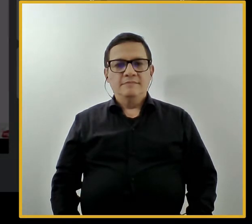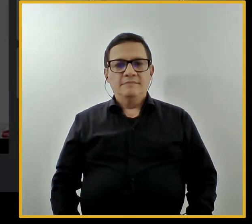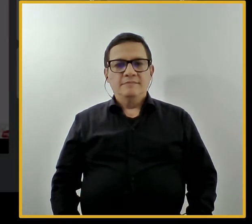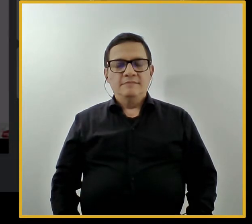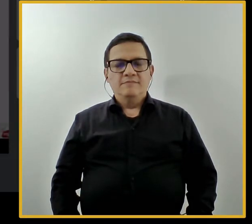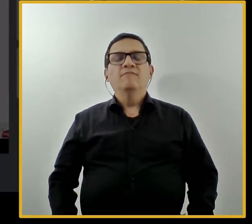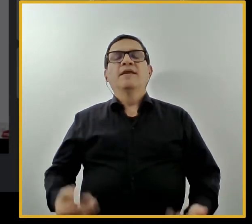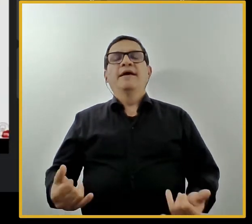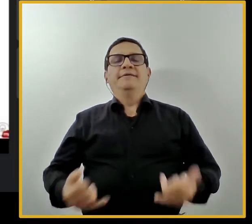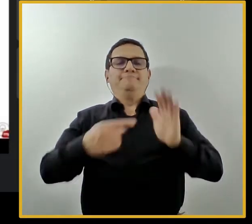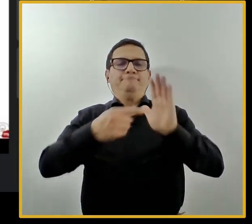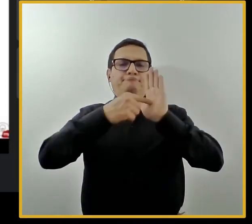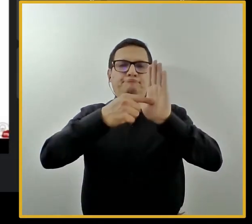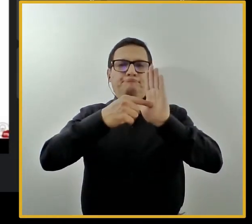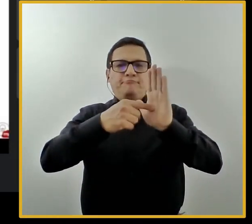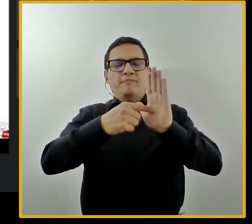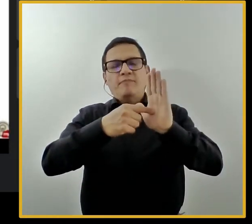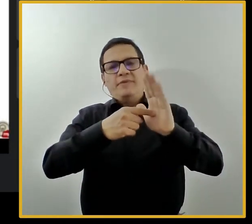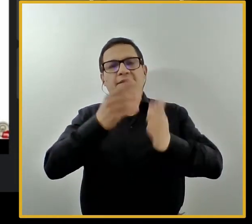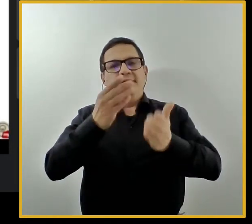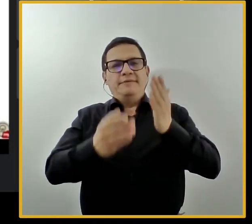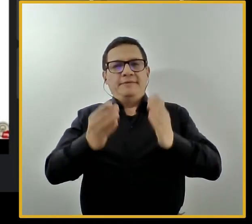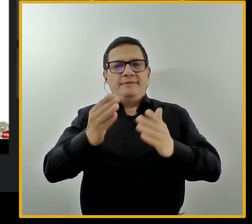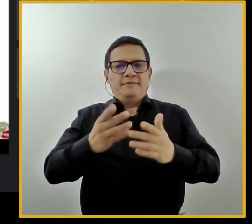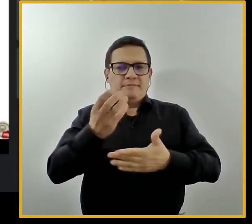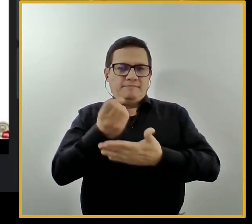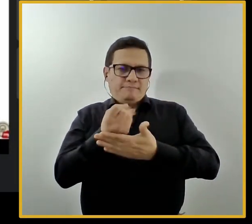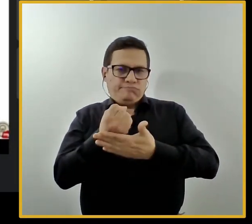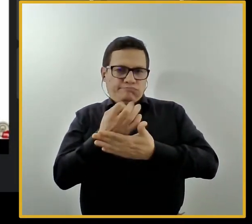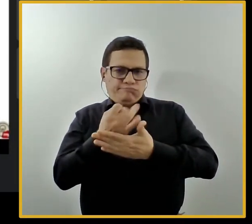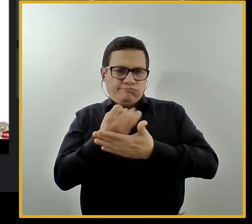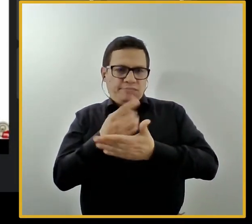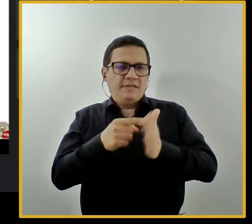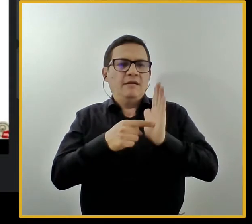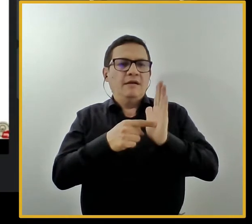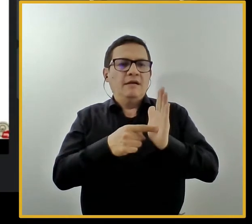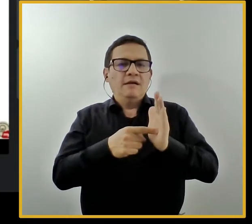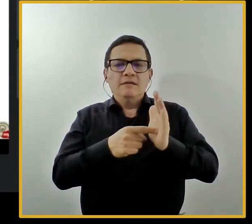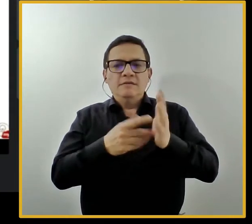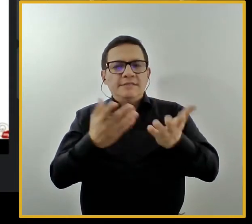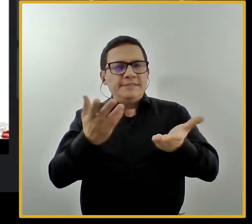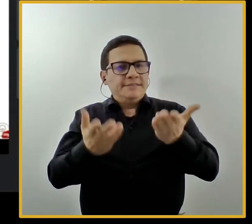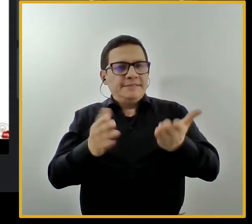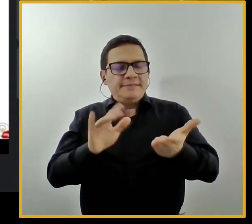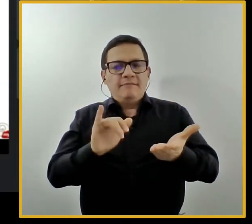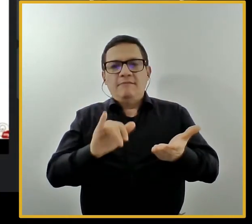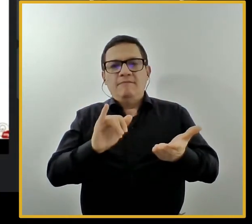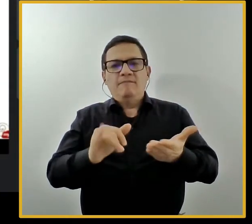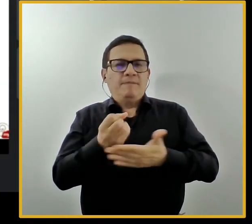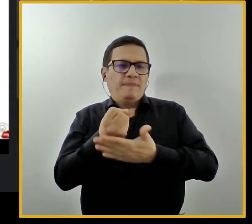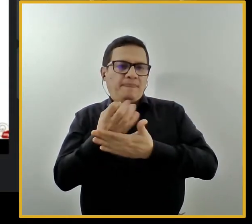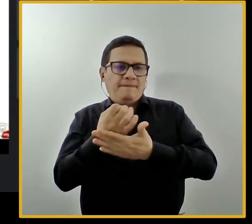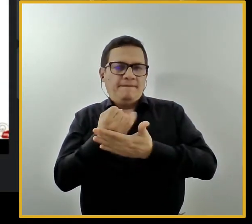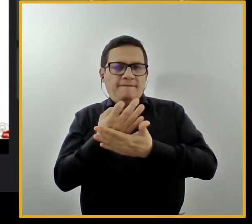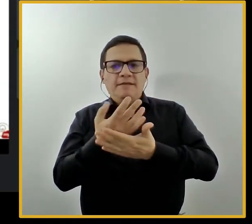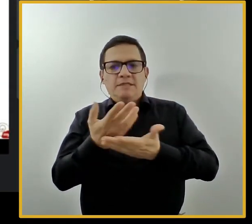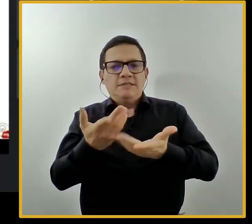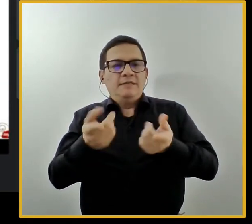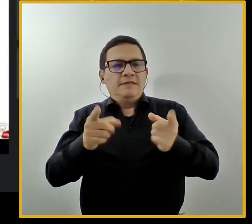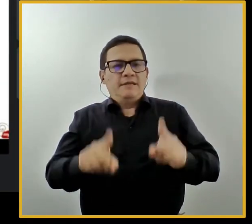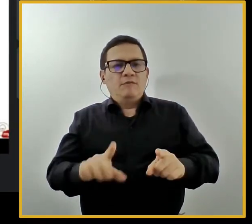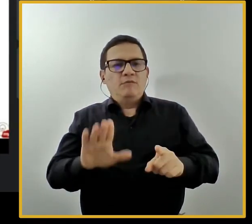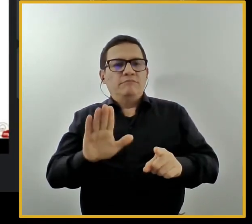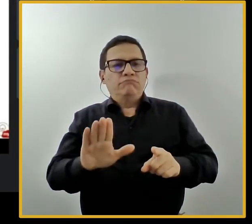Y vamos a, la presentación va a estar hoy acompañada pues de la diapositiva, pero también